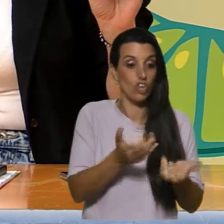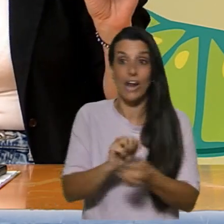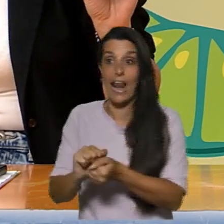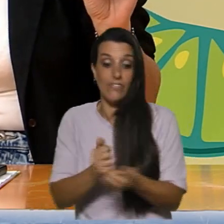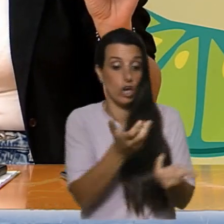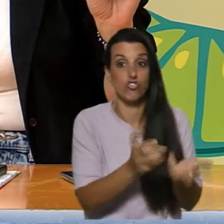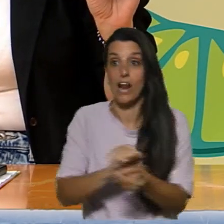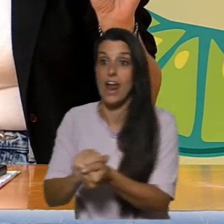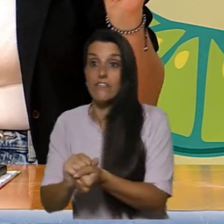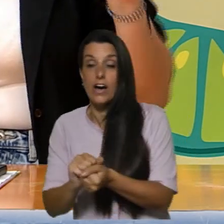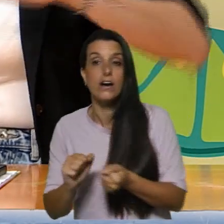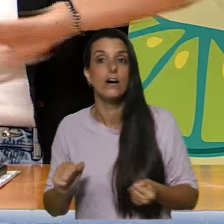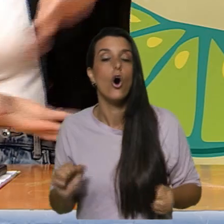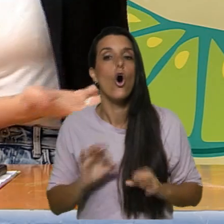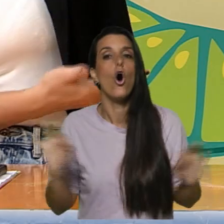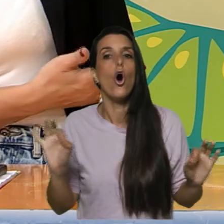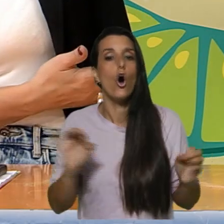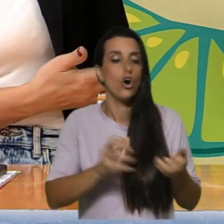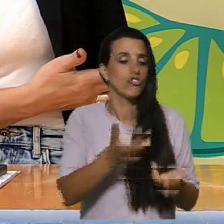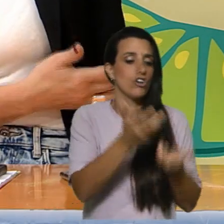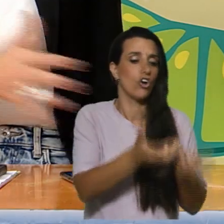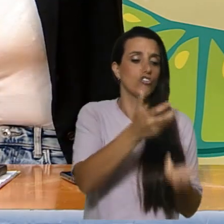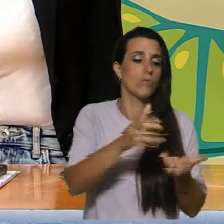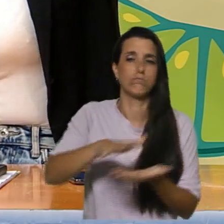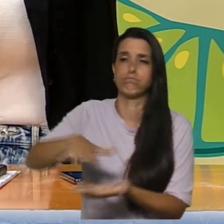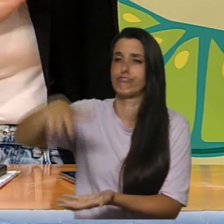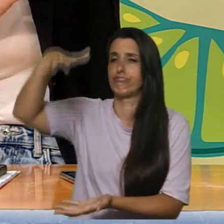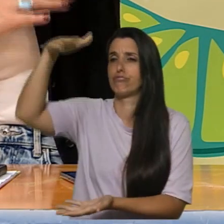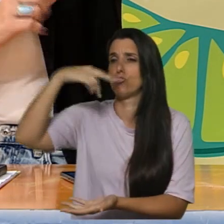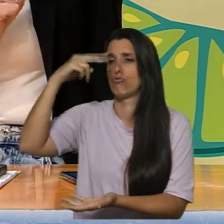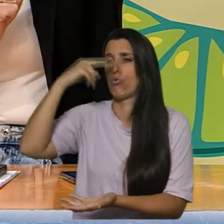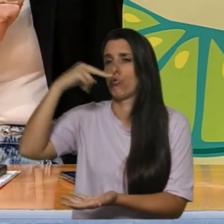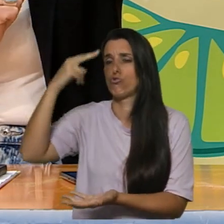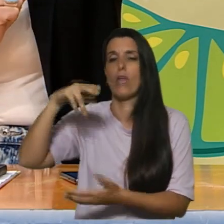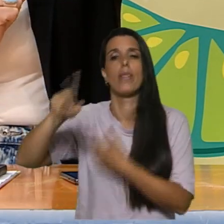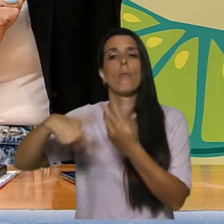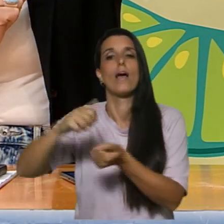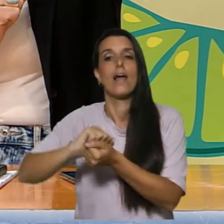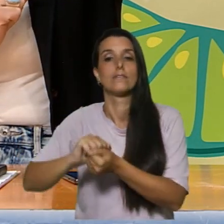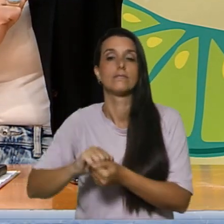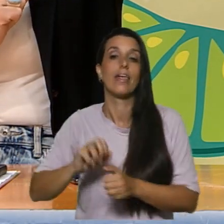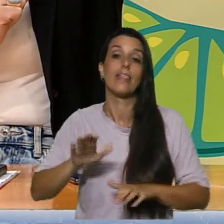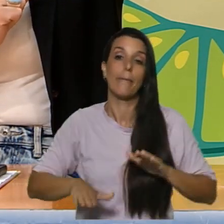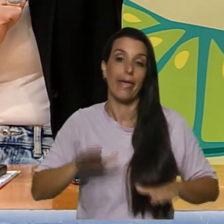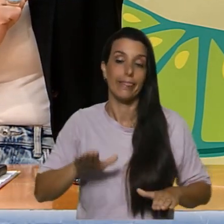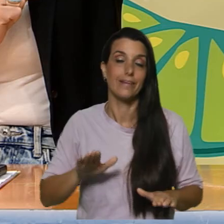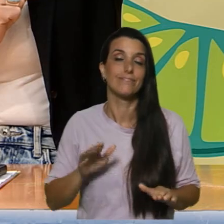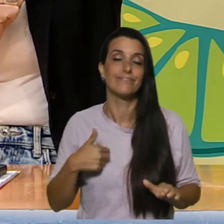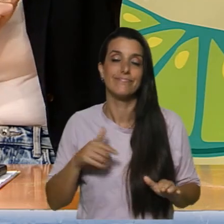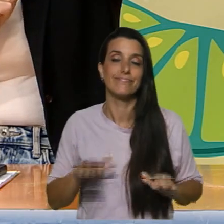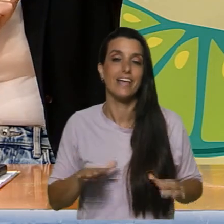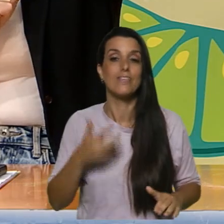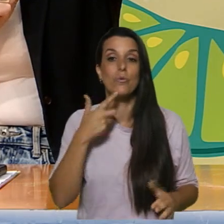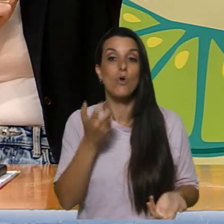lavando o dejan, amontonan todo y después que terminen, lo lavan? Depende. Sí, yo también depende.